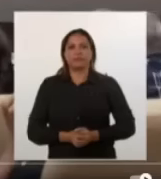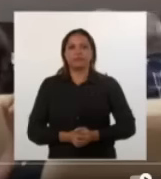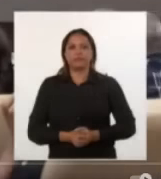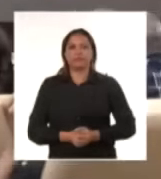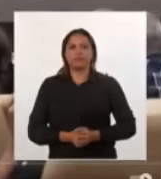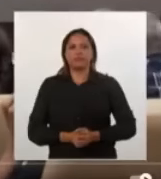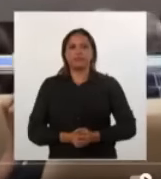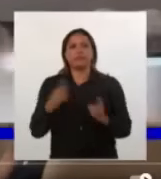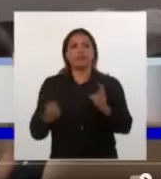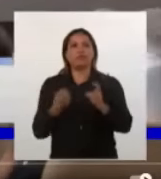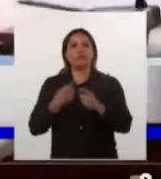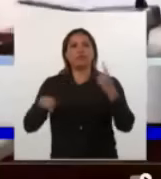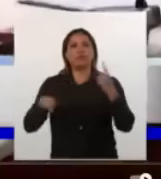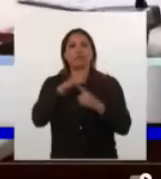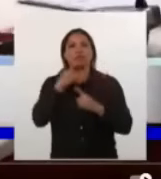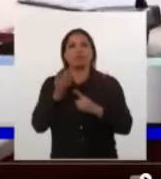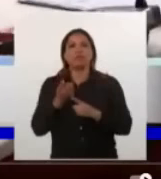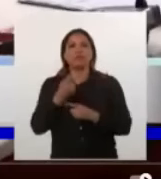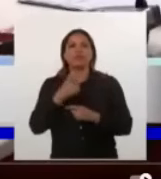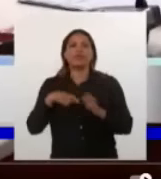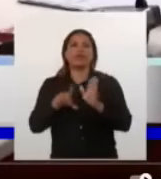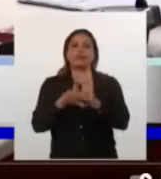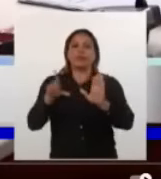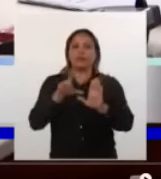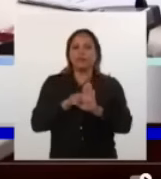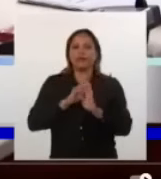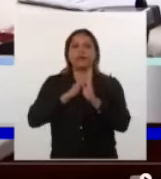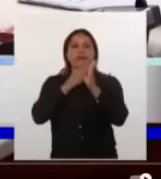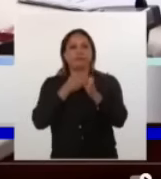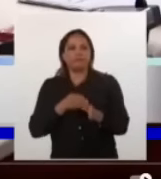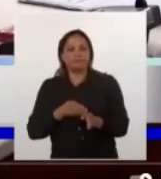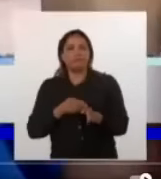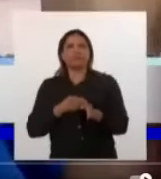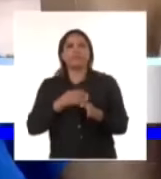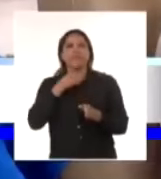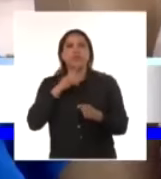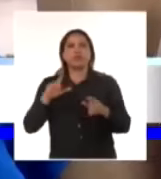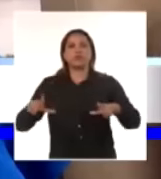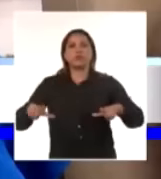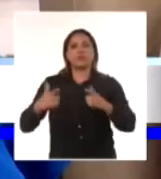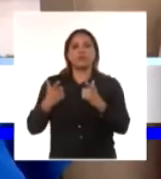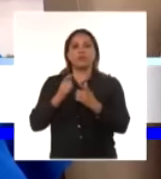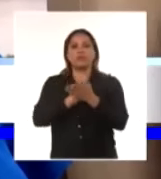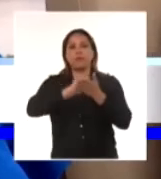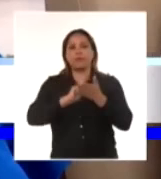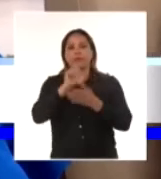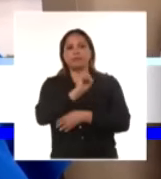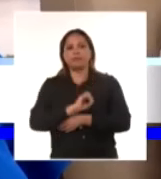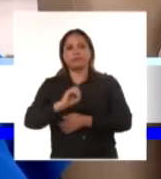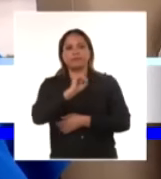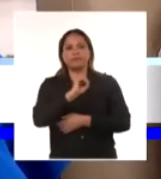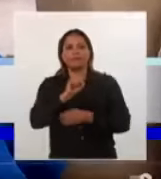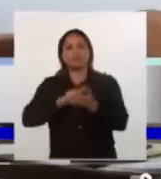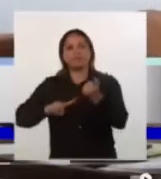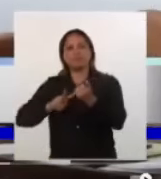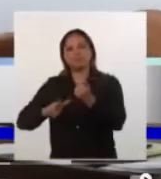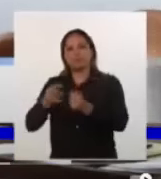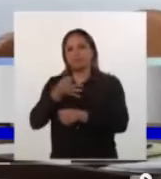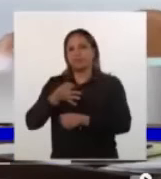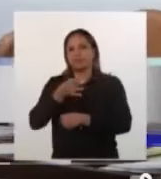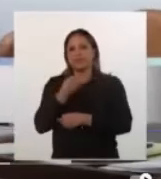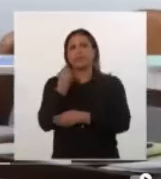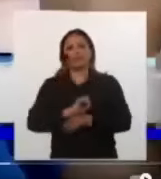urbanísticas y velar por el orden la disciplina y el control en el cumplimiento de los planes de ordenamiento territorial instaron